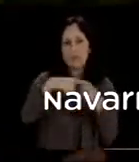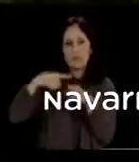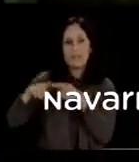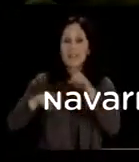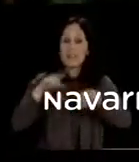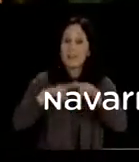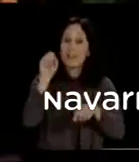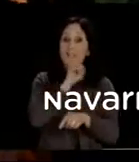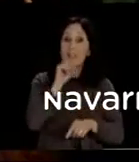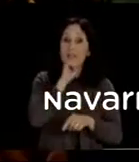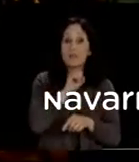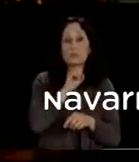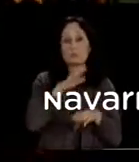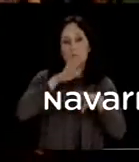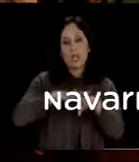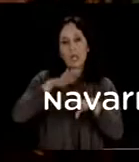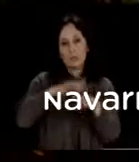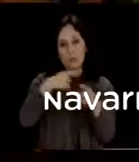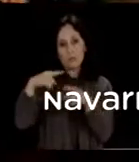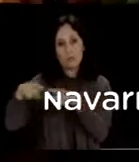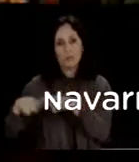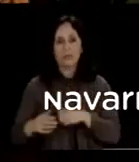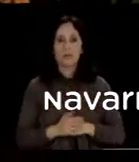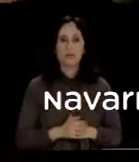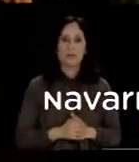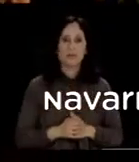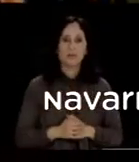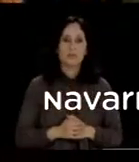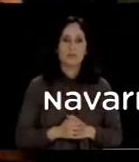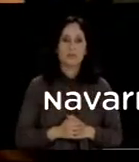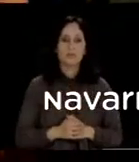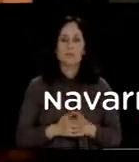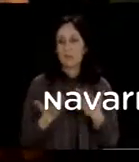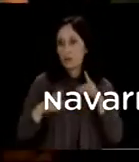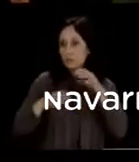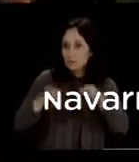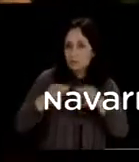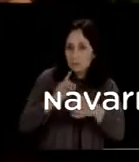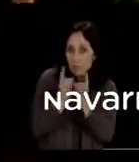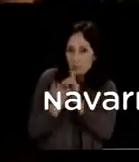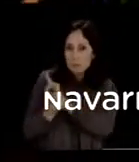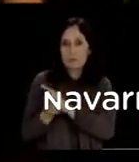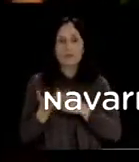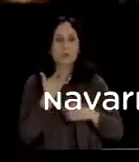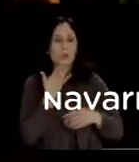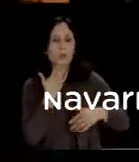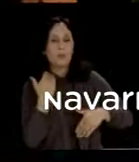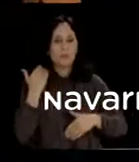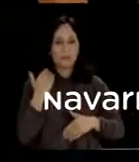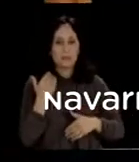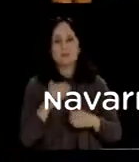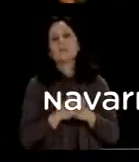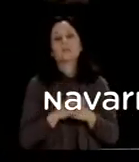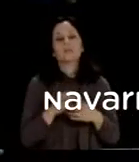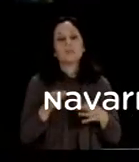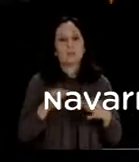la canción que cantes, tienes un ritmo o tienes otro. O sea, cada tramo tenéis que ir seleccionando qué ritmo llevar, ¿no? El pasacalles, por ejemplo, pues está como muy